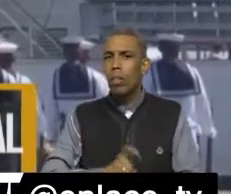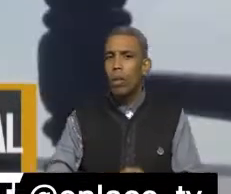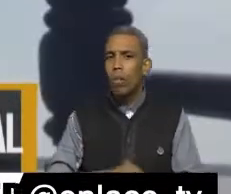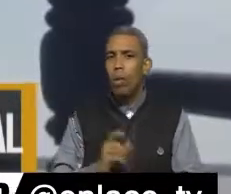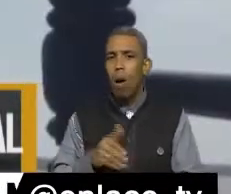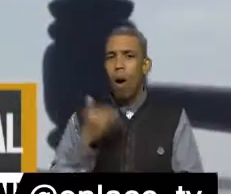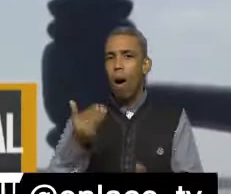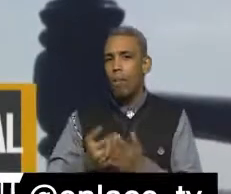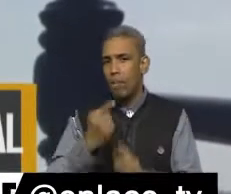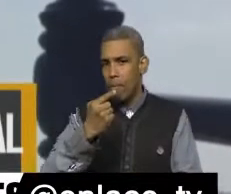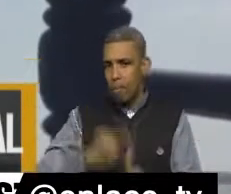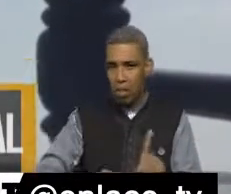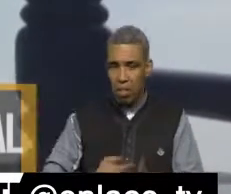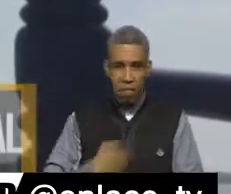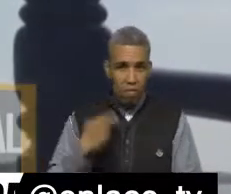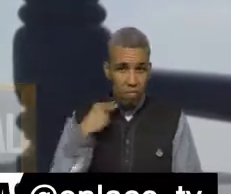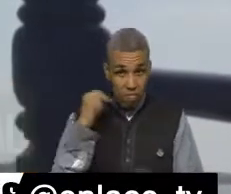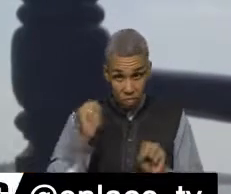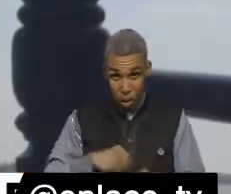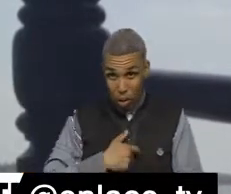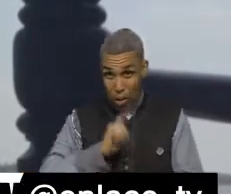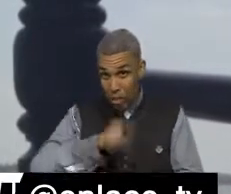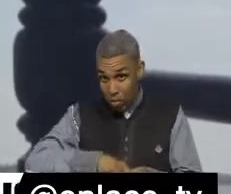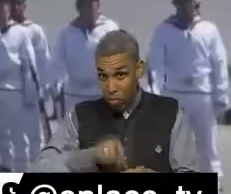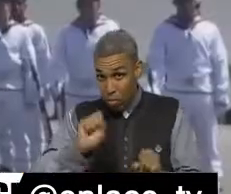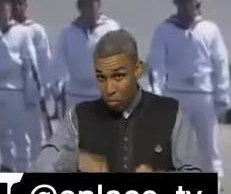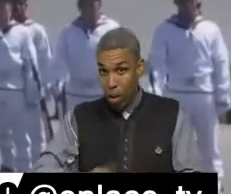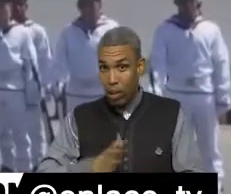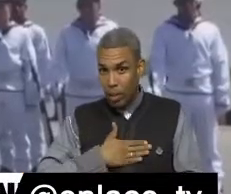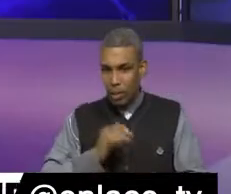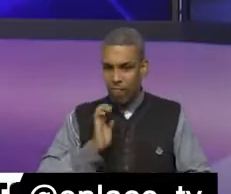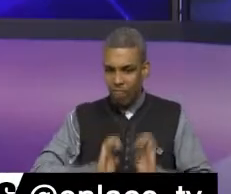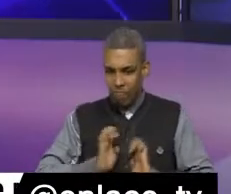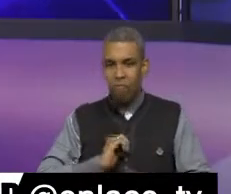jóvenes se unan para proteger el azul de la bandera.